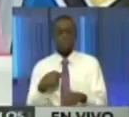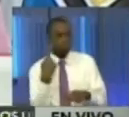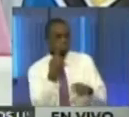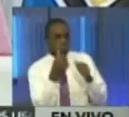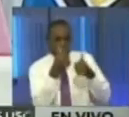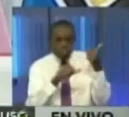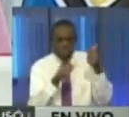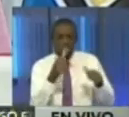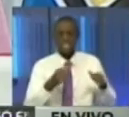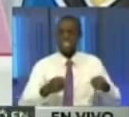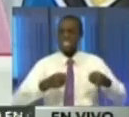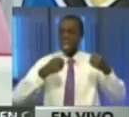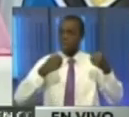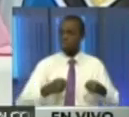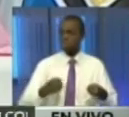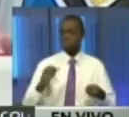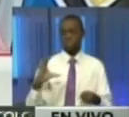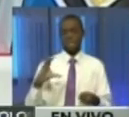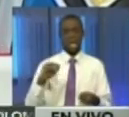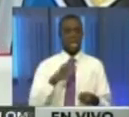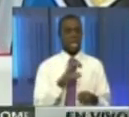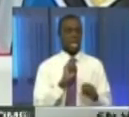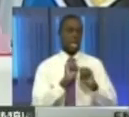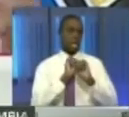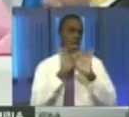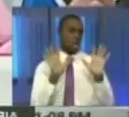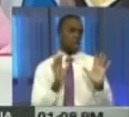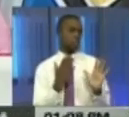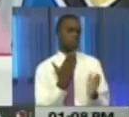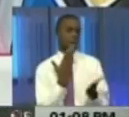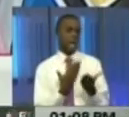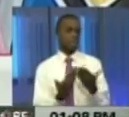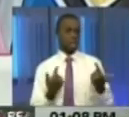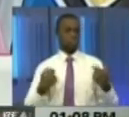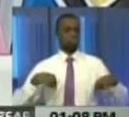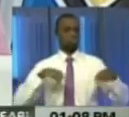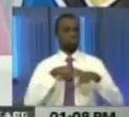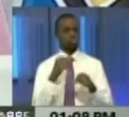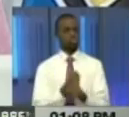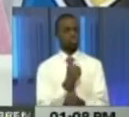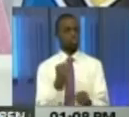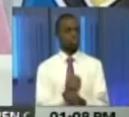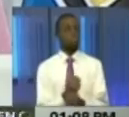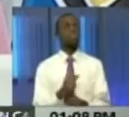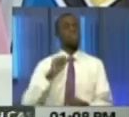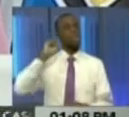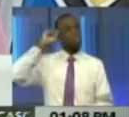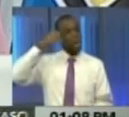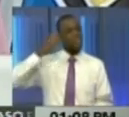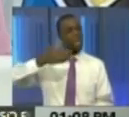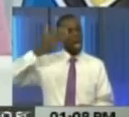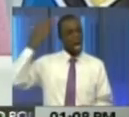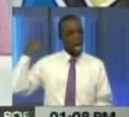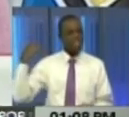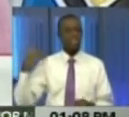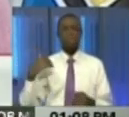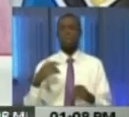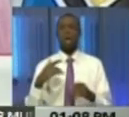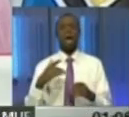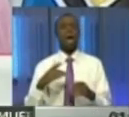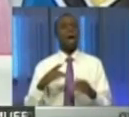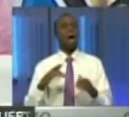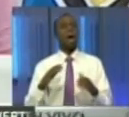seguros. Y esto traigo a colación, y ustedes se deben recordar, la megaelección que